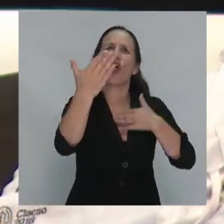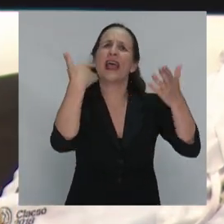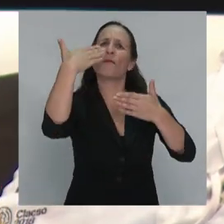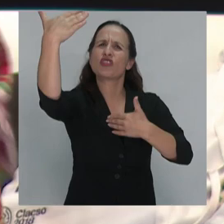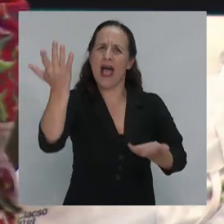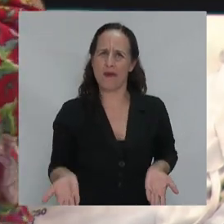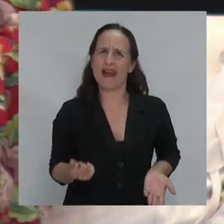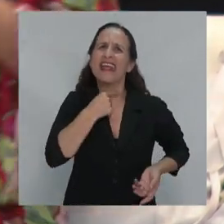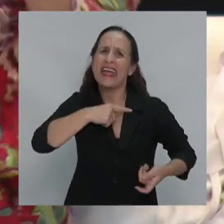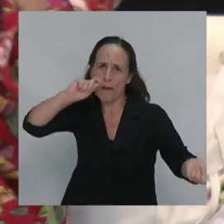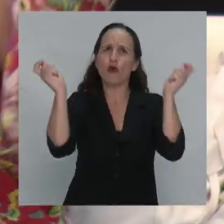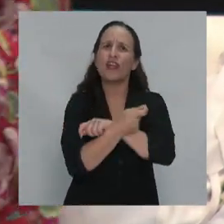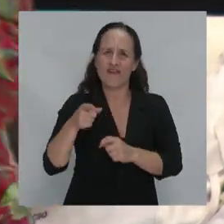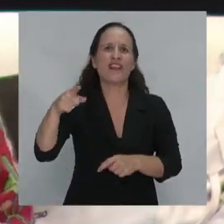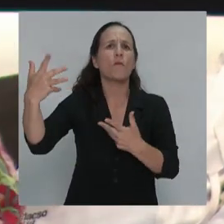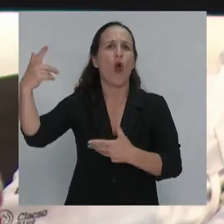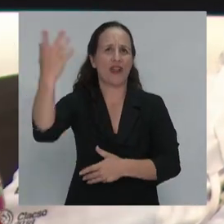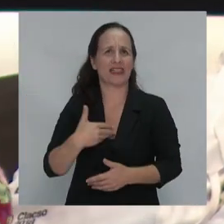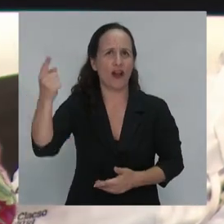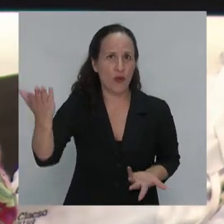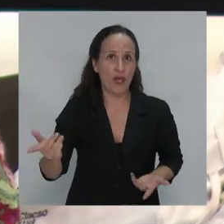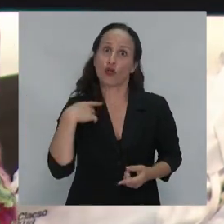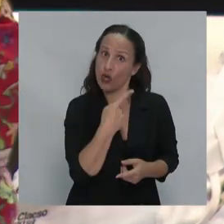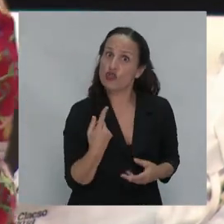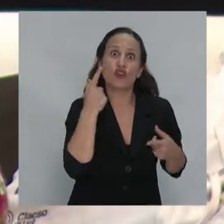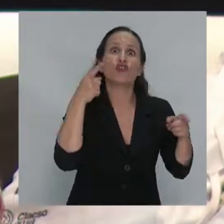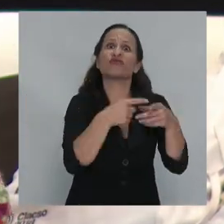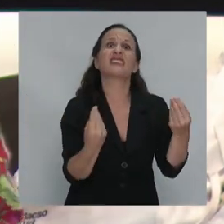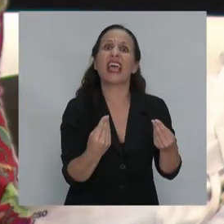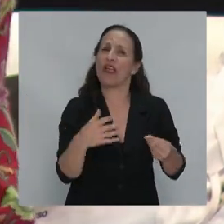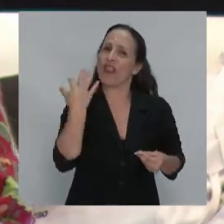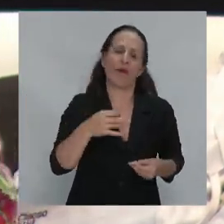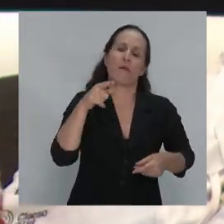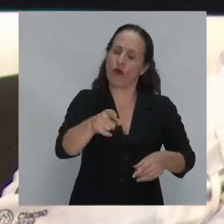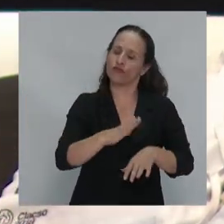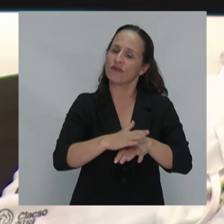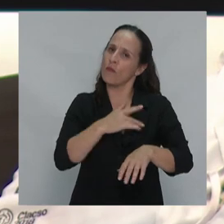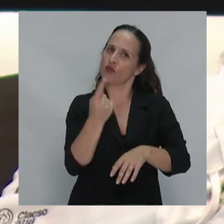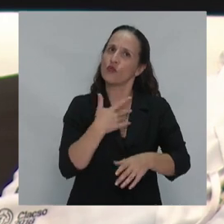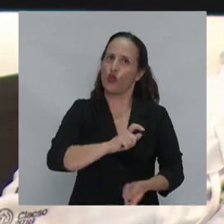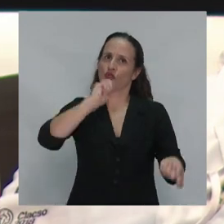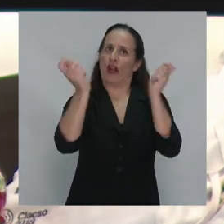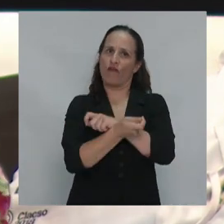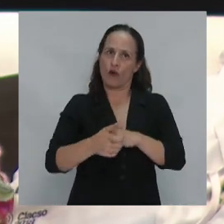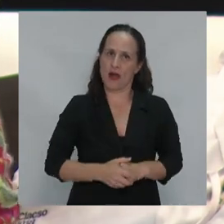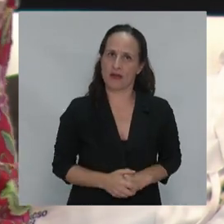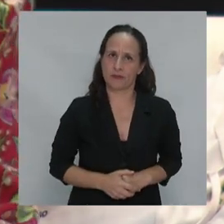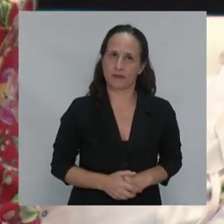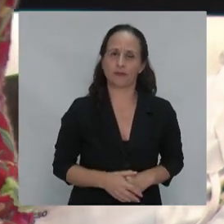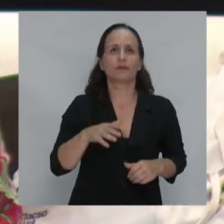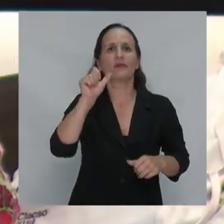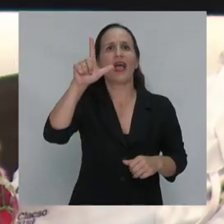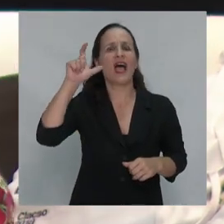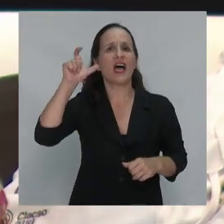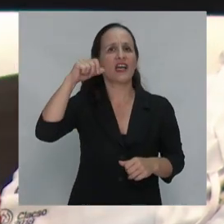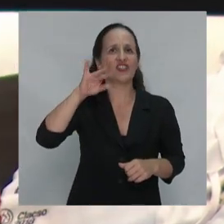lo que queremos transformar. Entonces, nuestra tarea es justamente asumir esa promesa de esa transformación. Salvador Allende